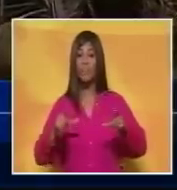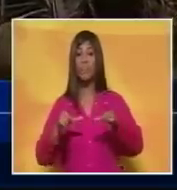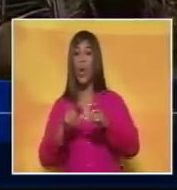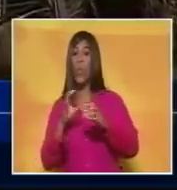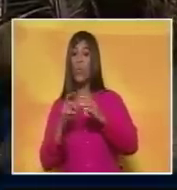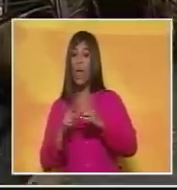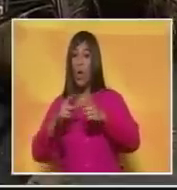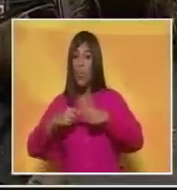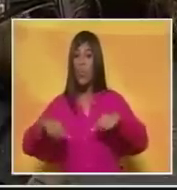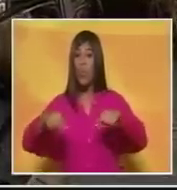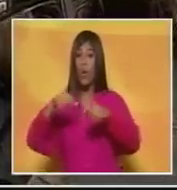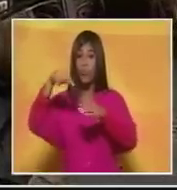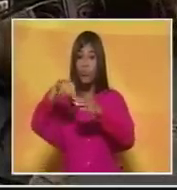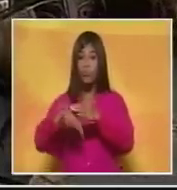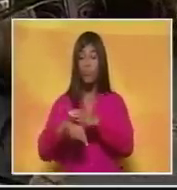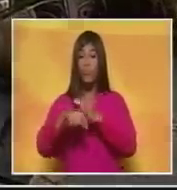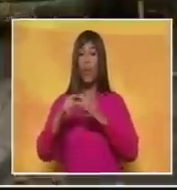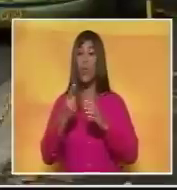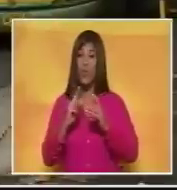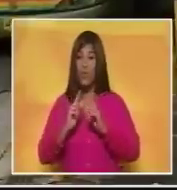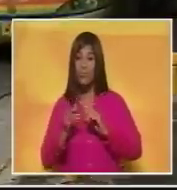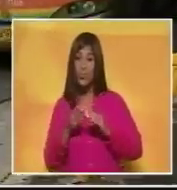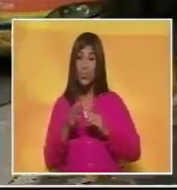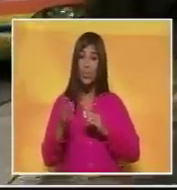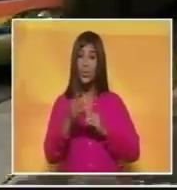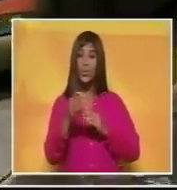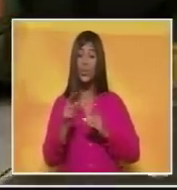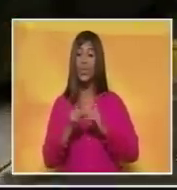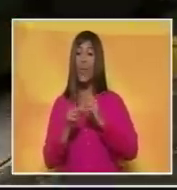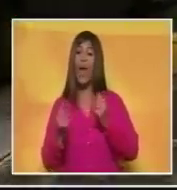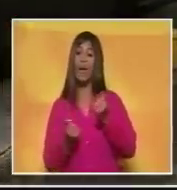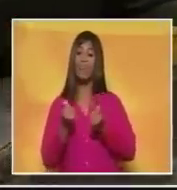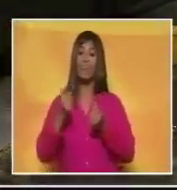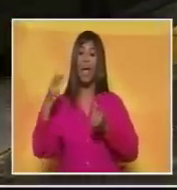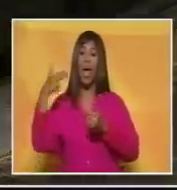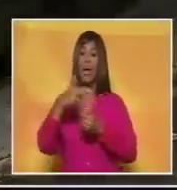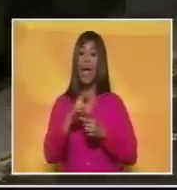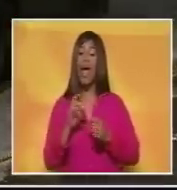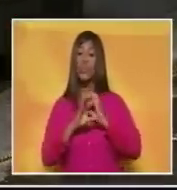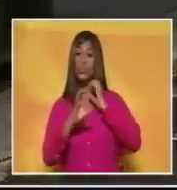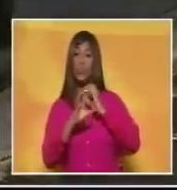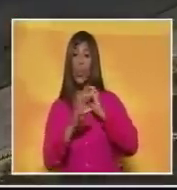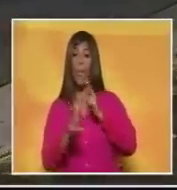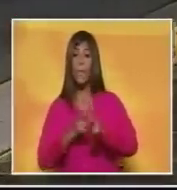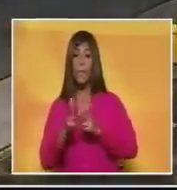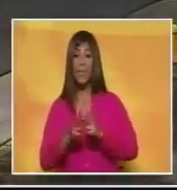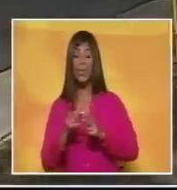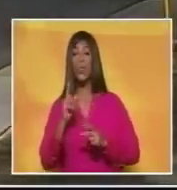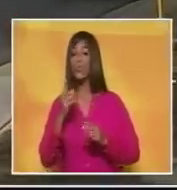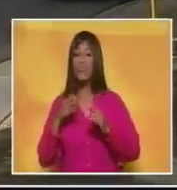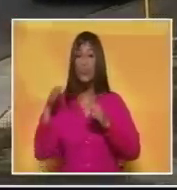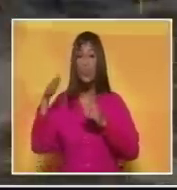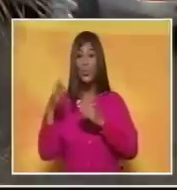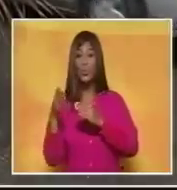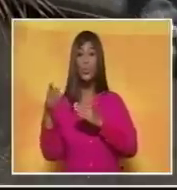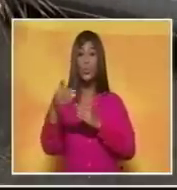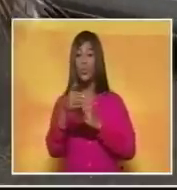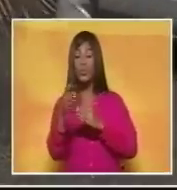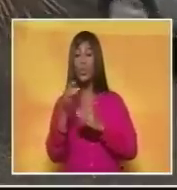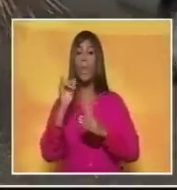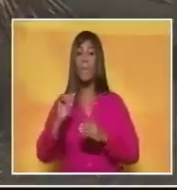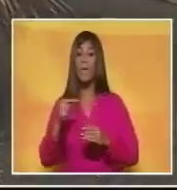incomunicada, afectando la única ruta de transporte público que transita por esta zona del Metrobús de